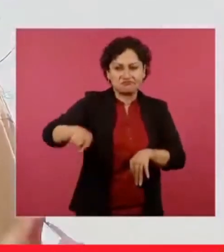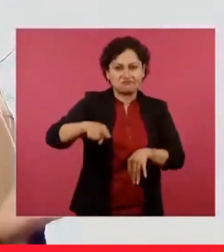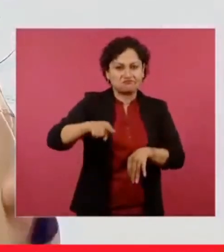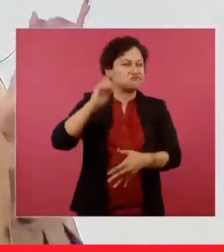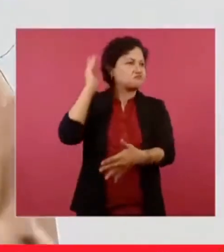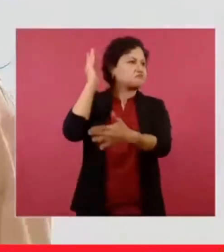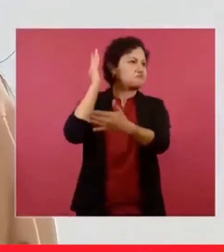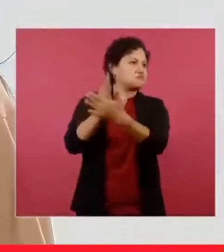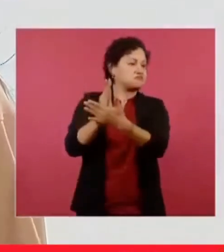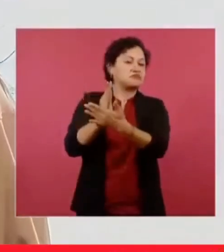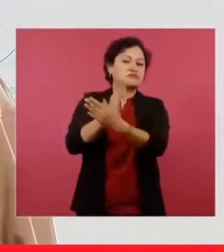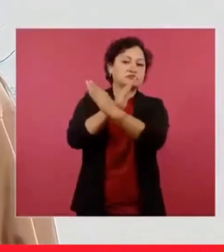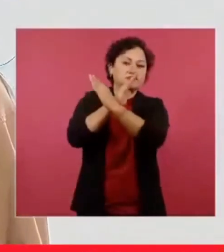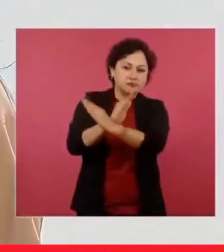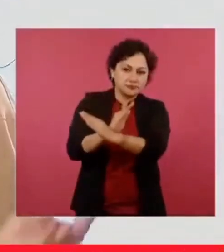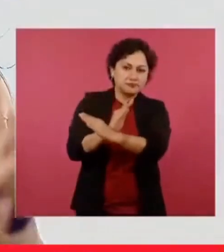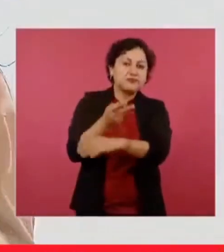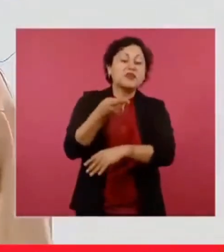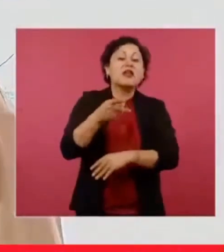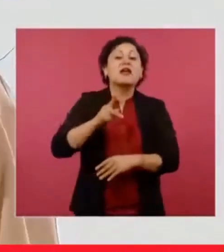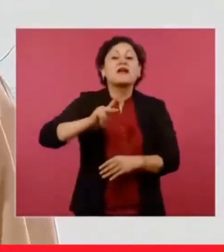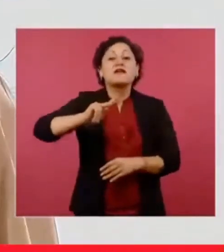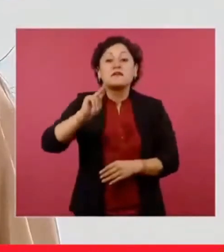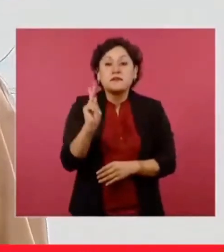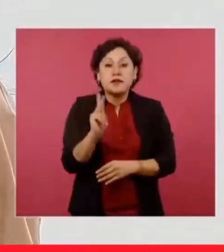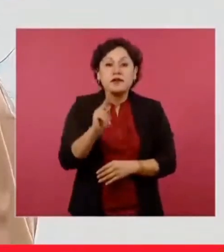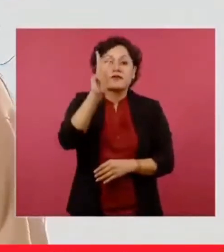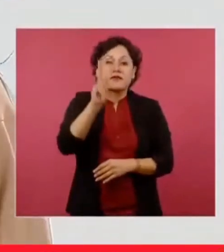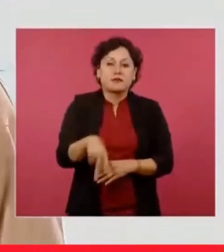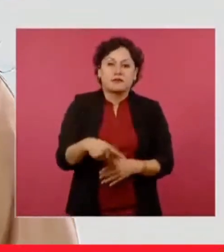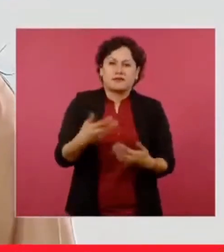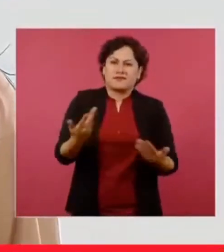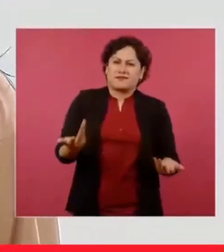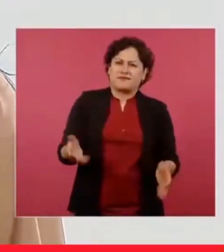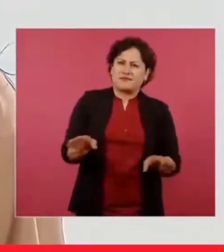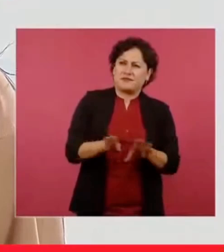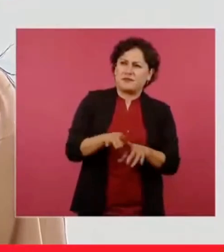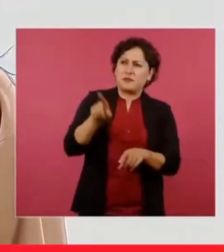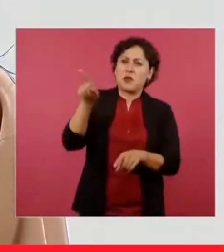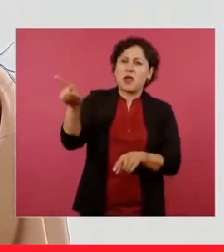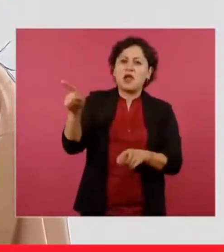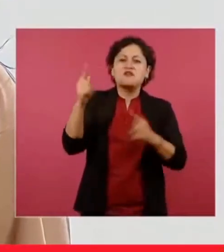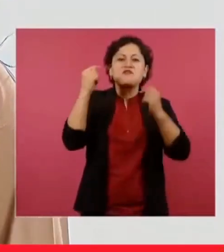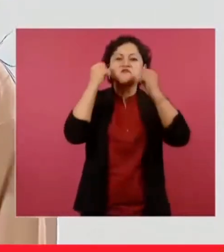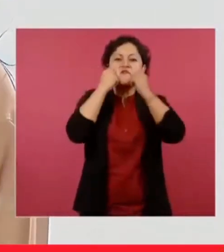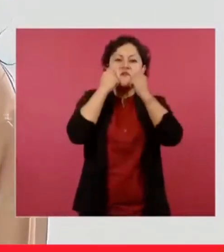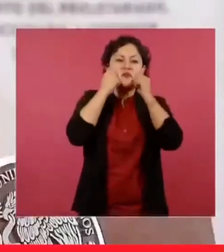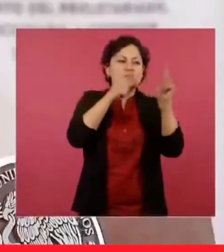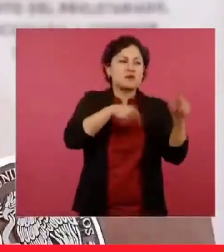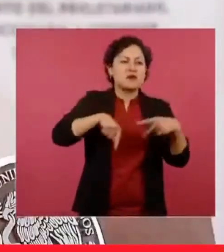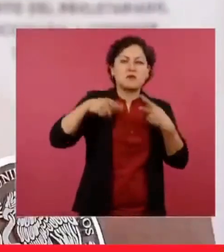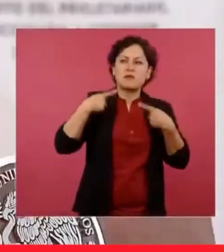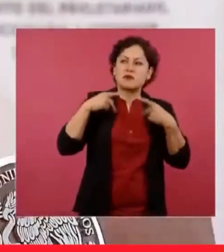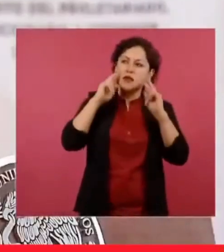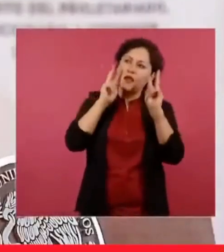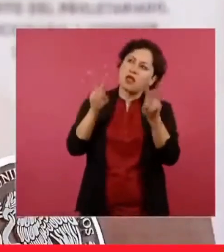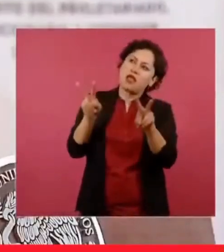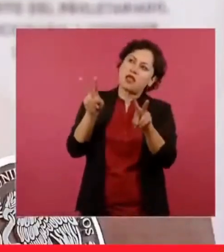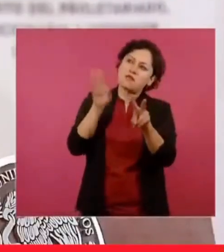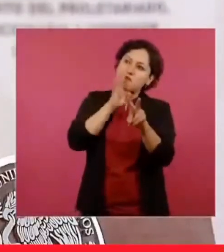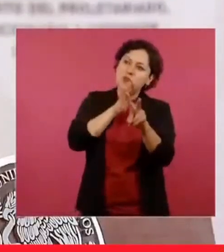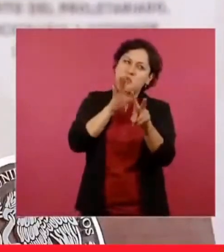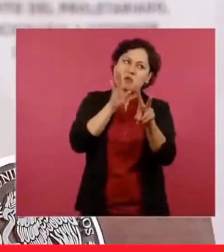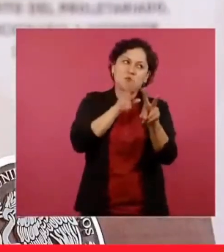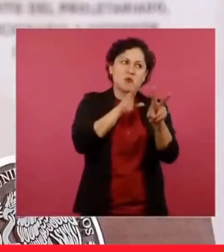lo hicieron a costa de su prestigio y de su credibilidad. Hasta aquí este